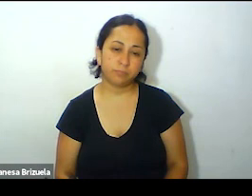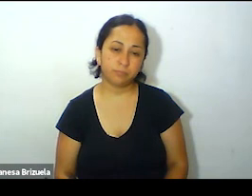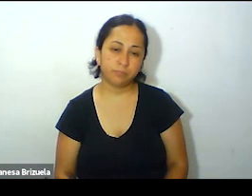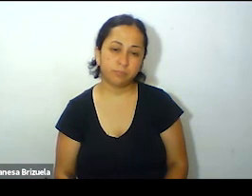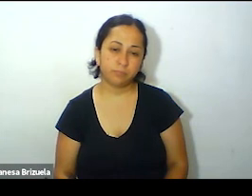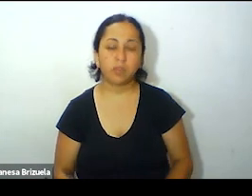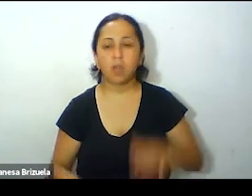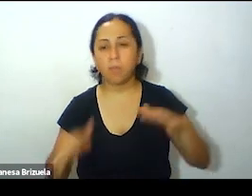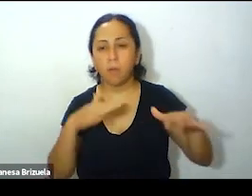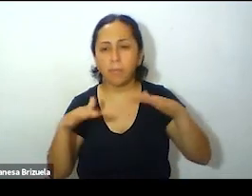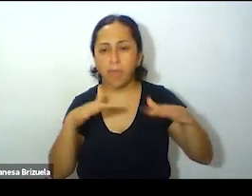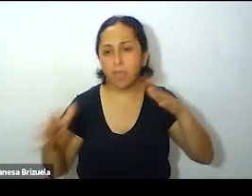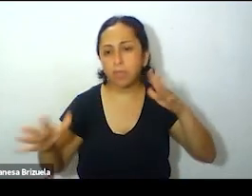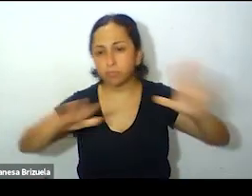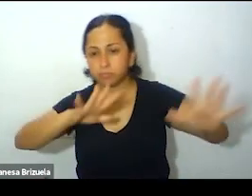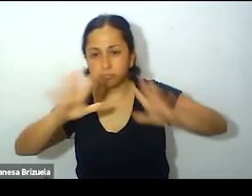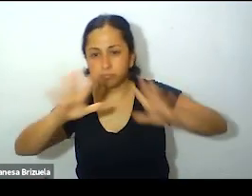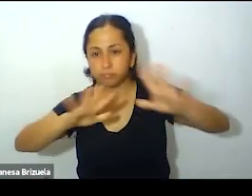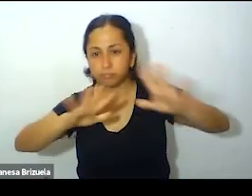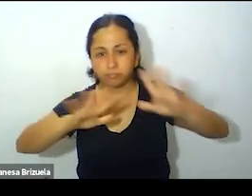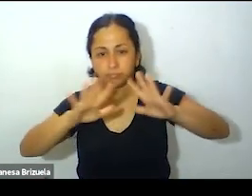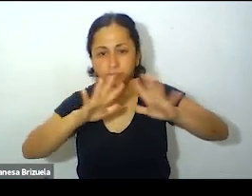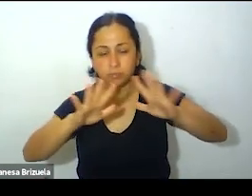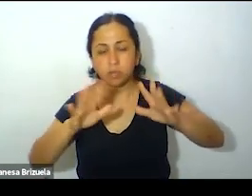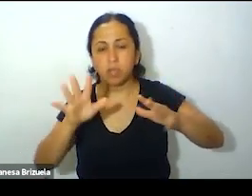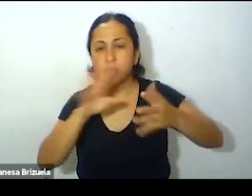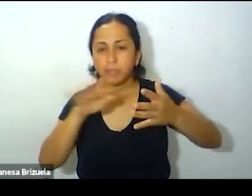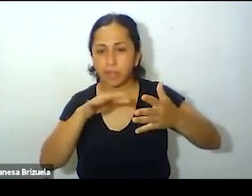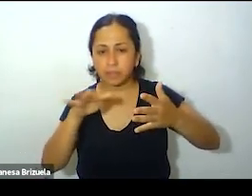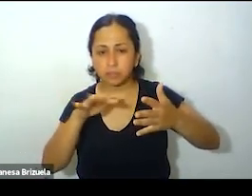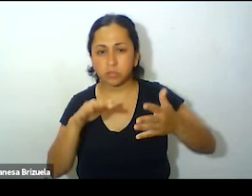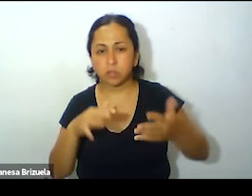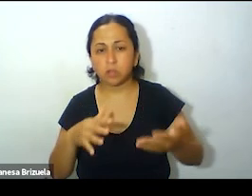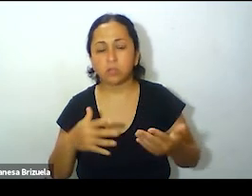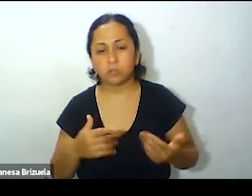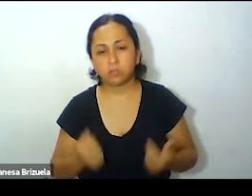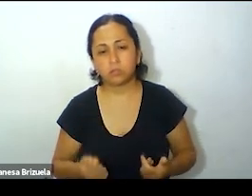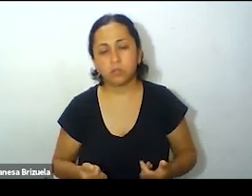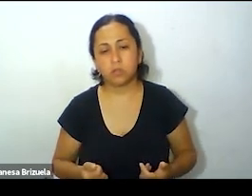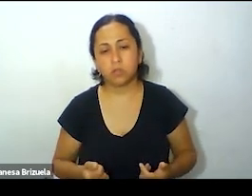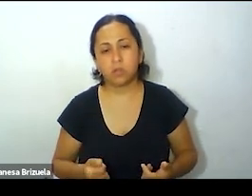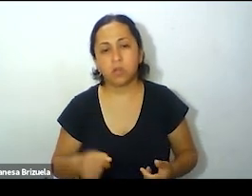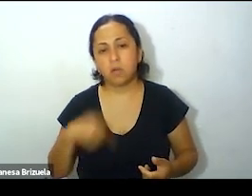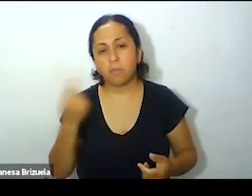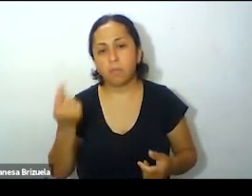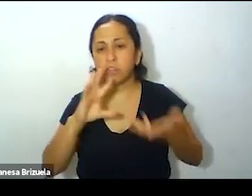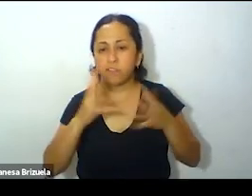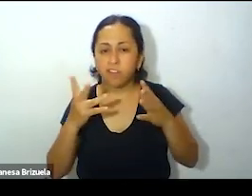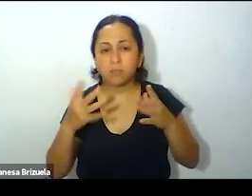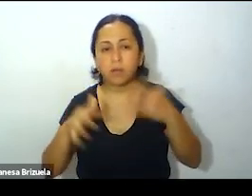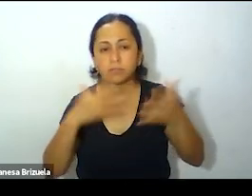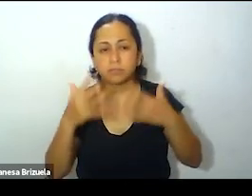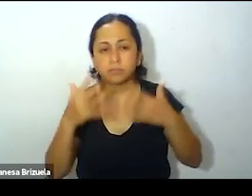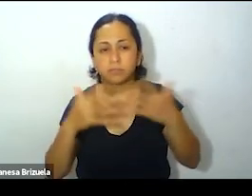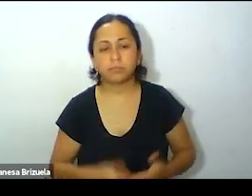Tiene movimiento, animaciones, el texto. Le podemos dar otra animación